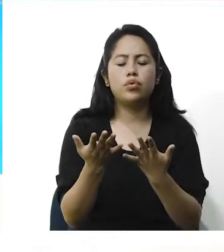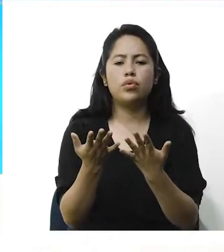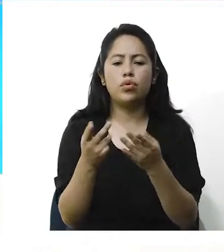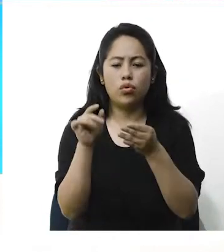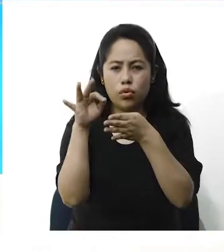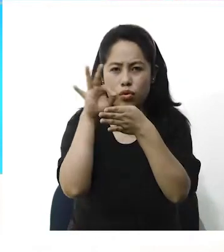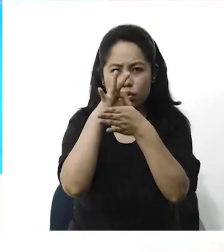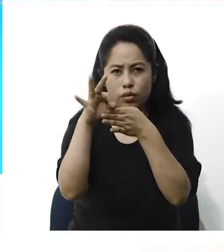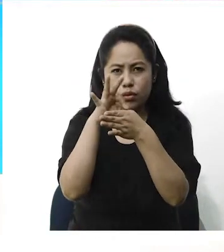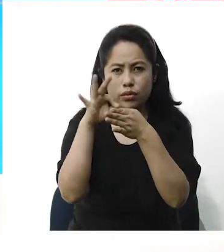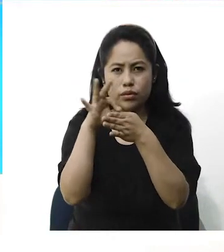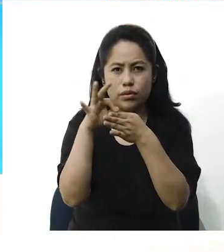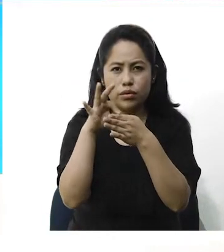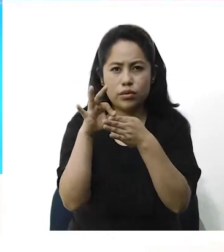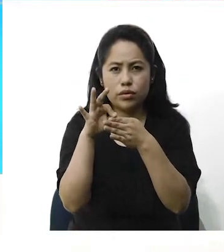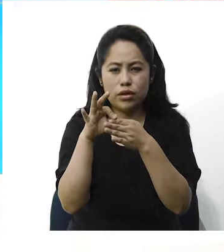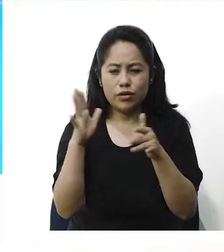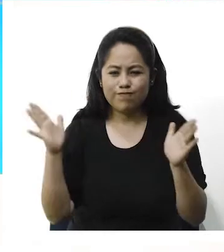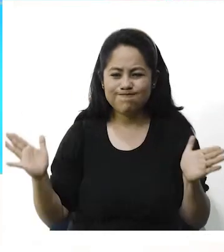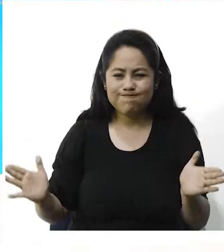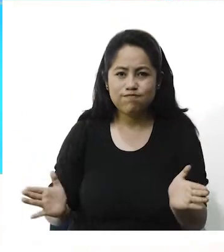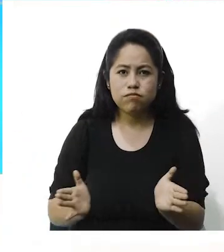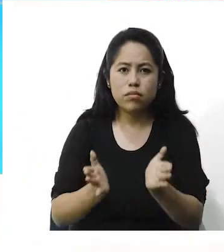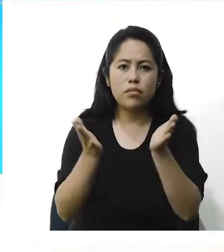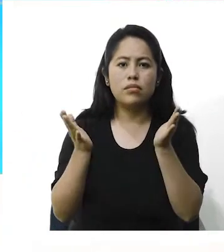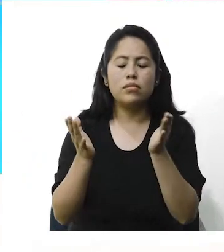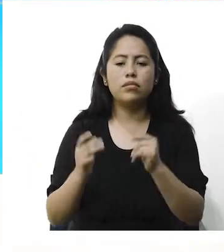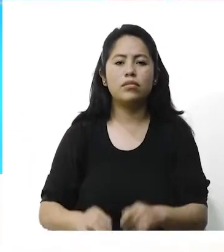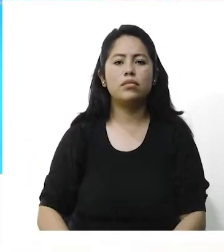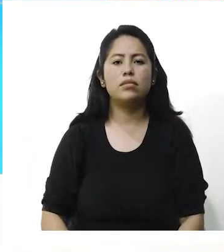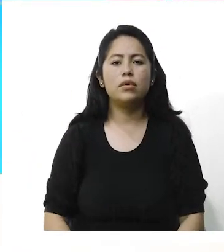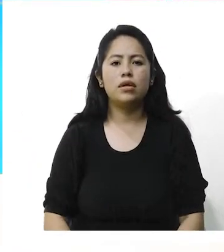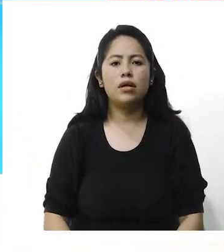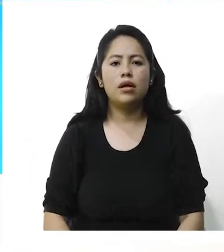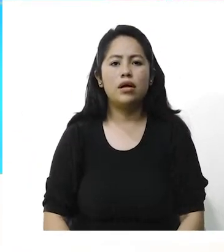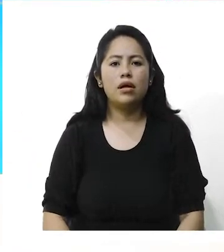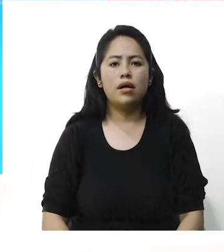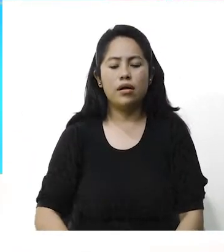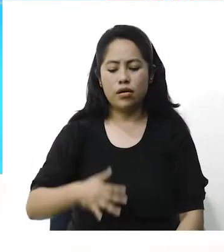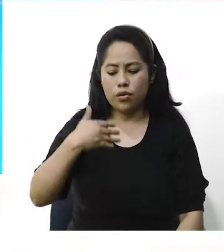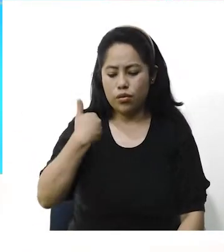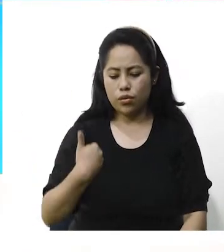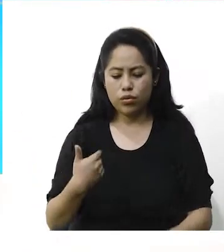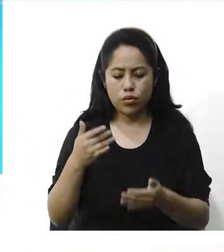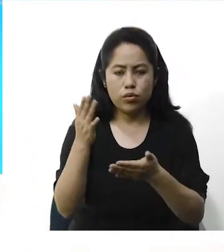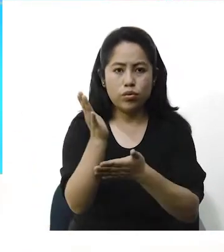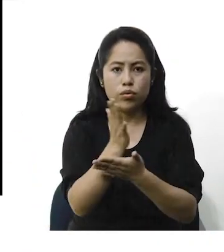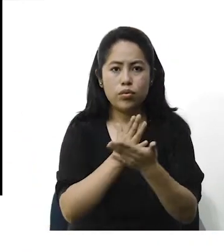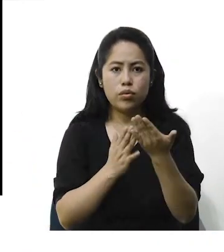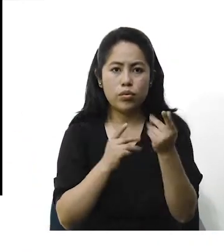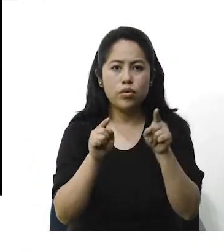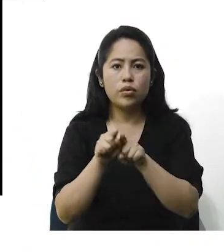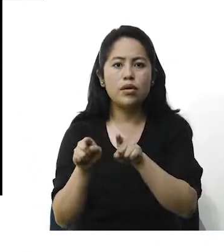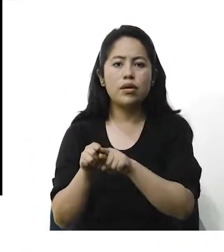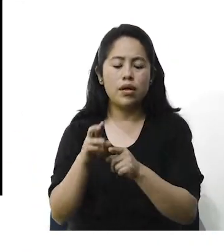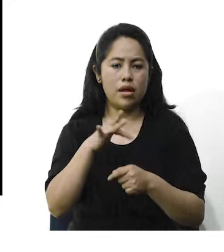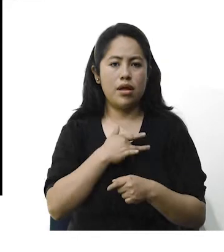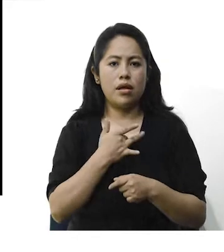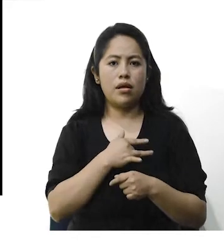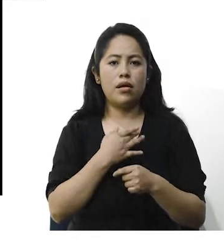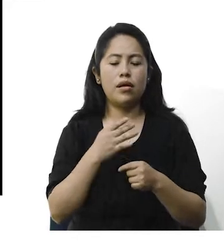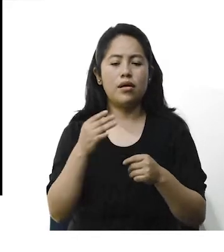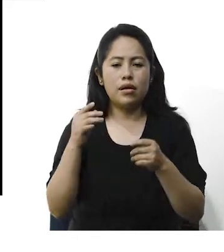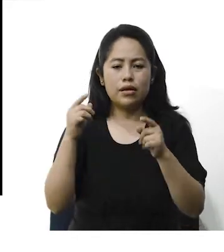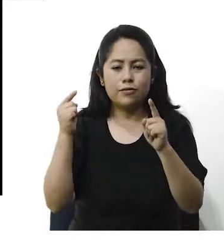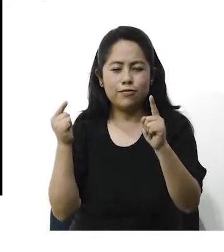función o impulsos desde los órganos de los sentidos hacia el cerebro. Es